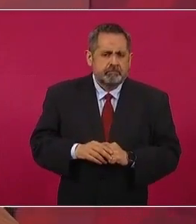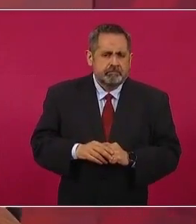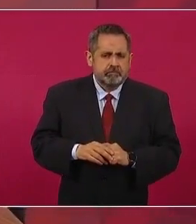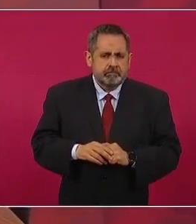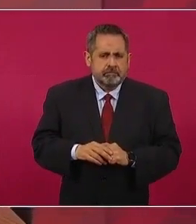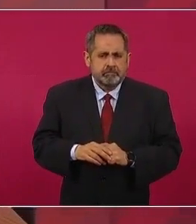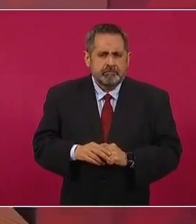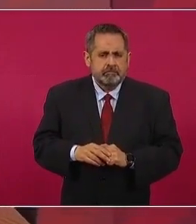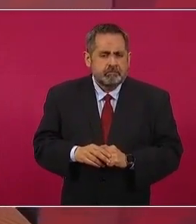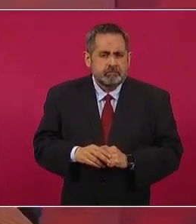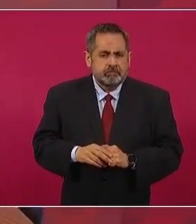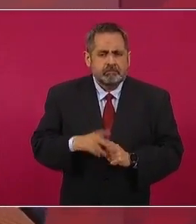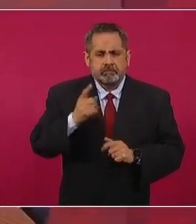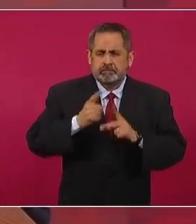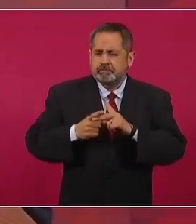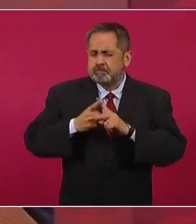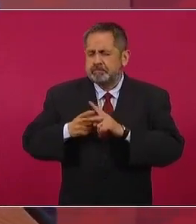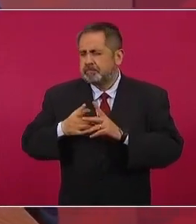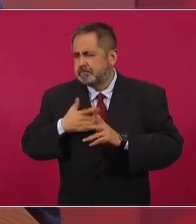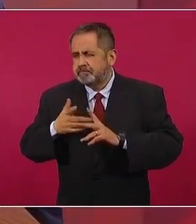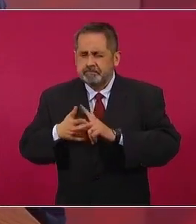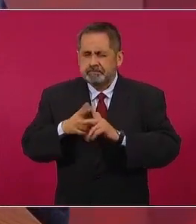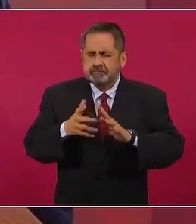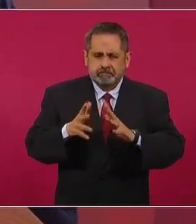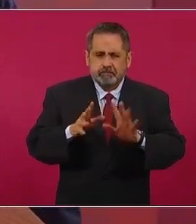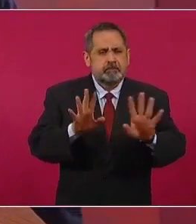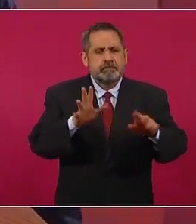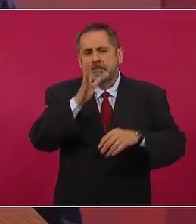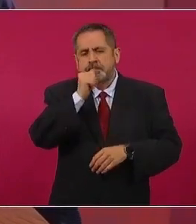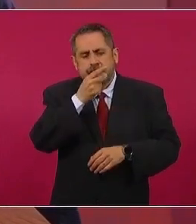hay, la verdad, una estimación, pero no podemos decirlo.